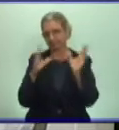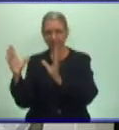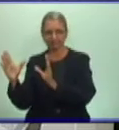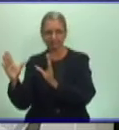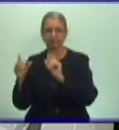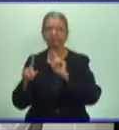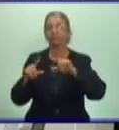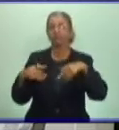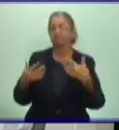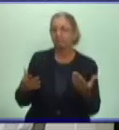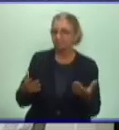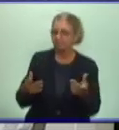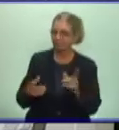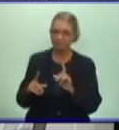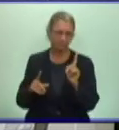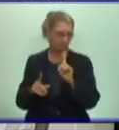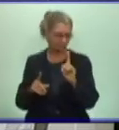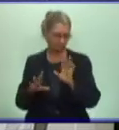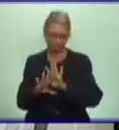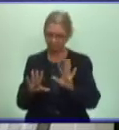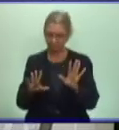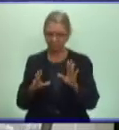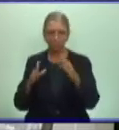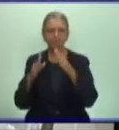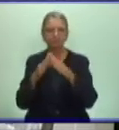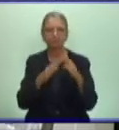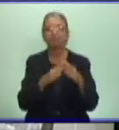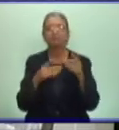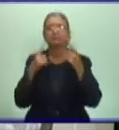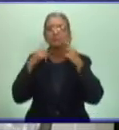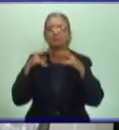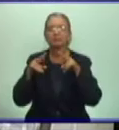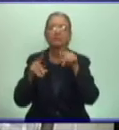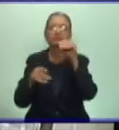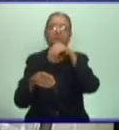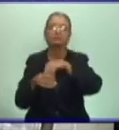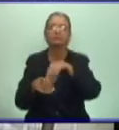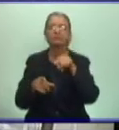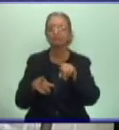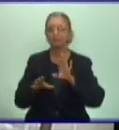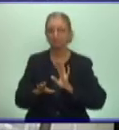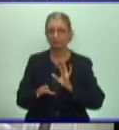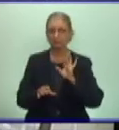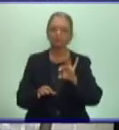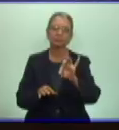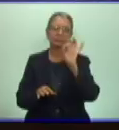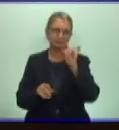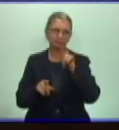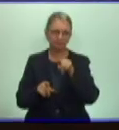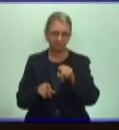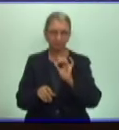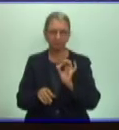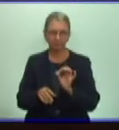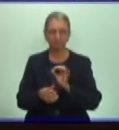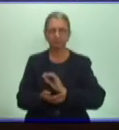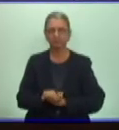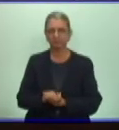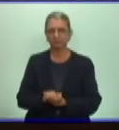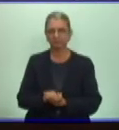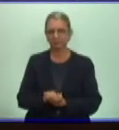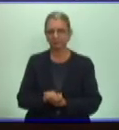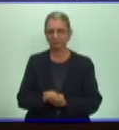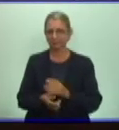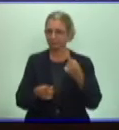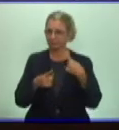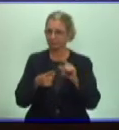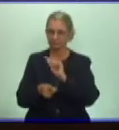tengo que referirme al occidental, no, pues puede referirse a una de las dos, claro, partes que lleva. Ese que son los elementos fundamentales que tiene que ver. Y además, otra